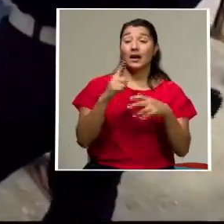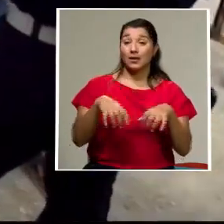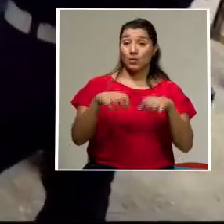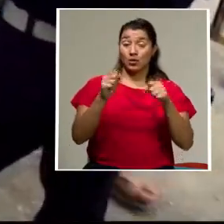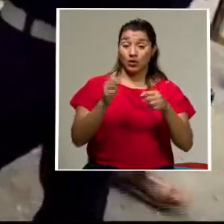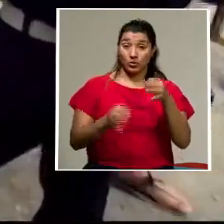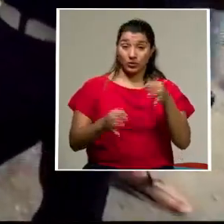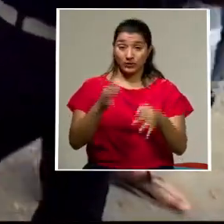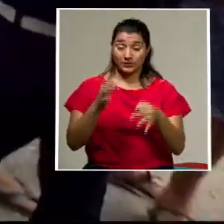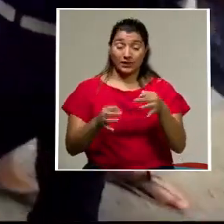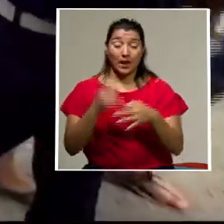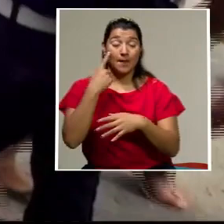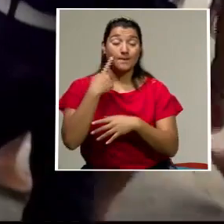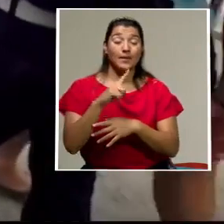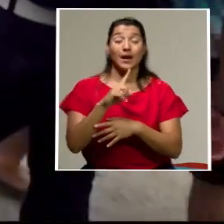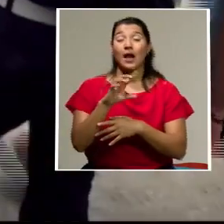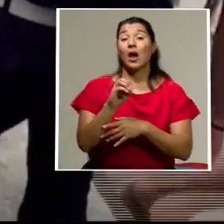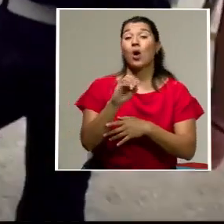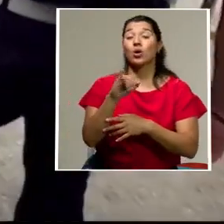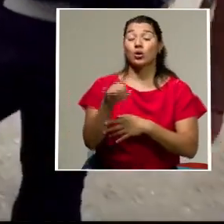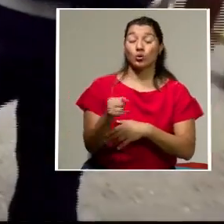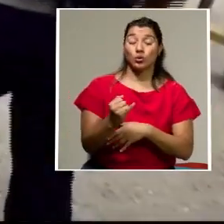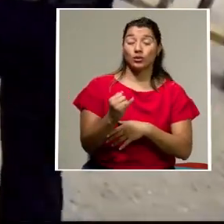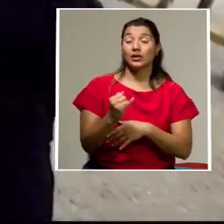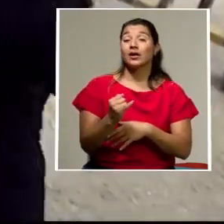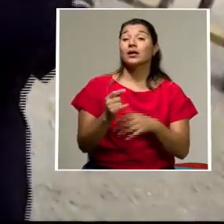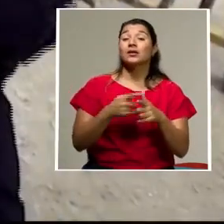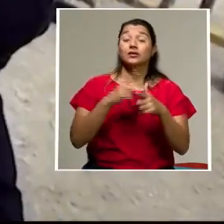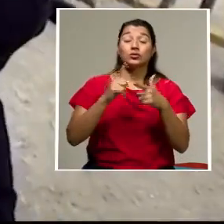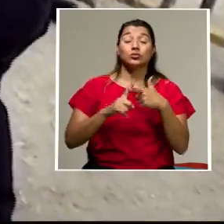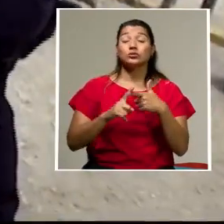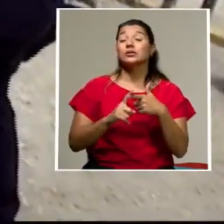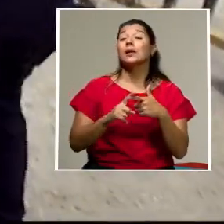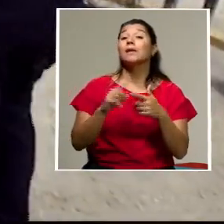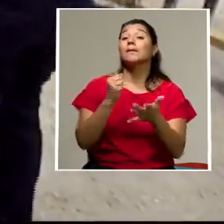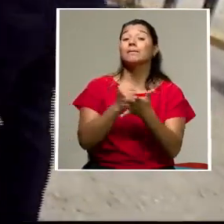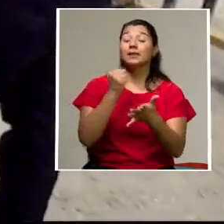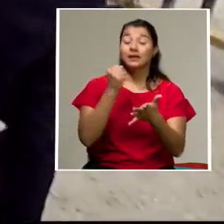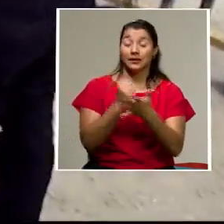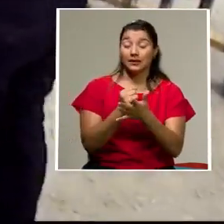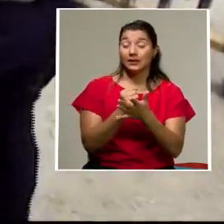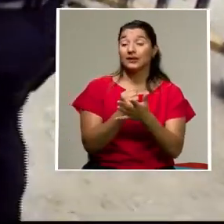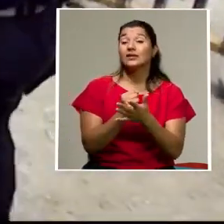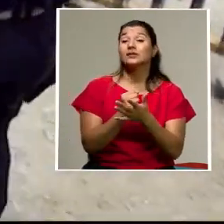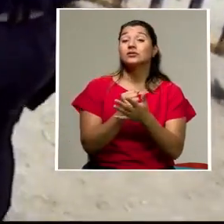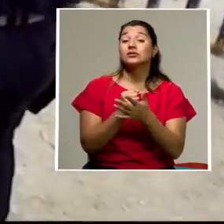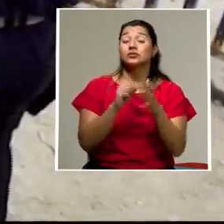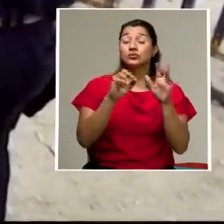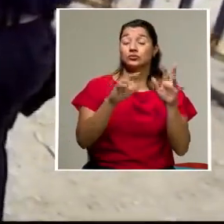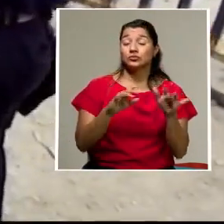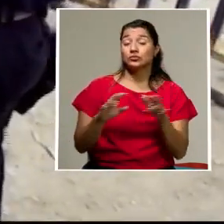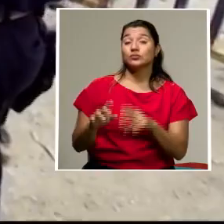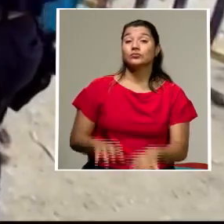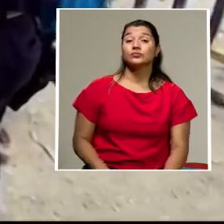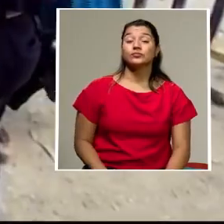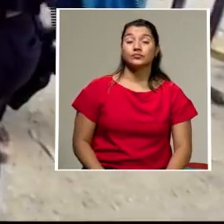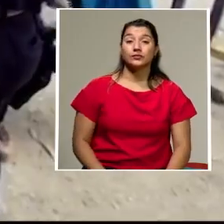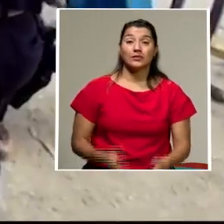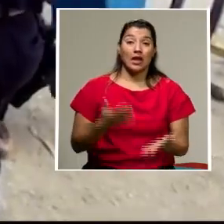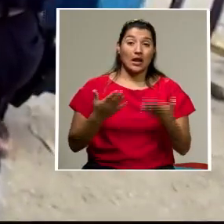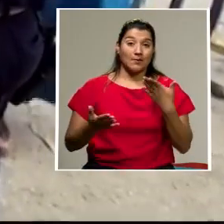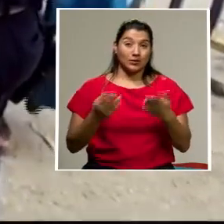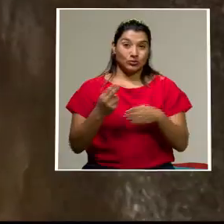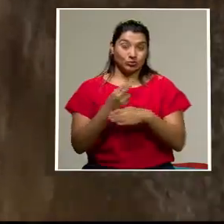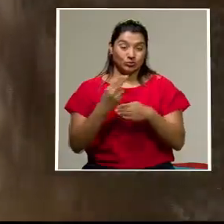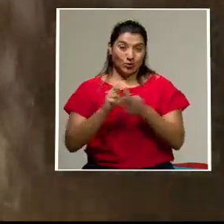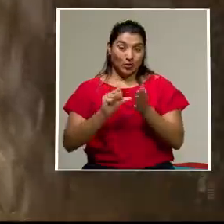Judicial para el organismo de investigación judicial, de manera que la Policía de Migración adscrita a la Dirección de Migración y Extranjería del Ministerio de